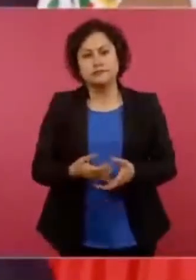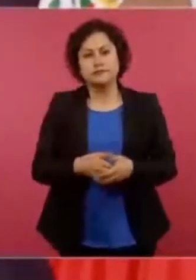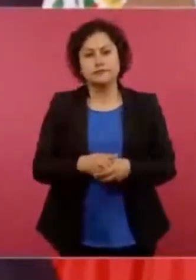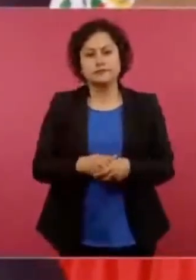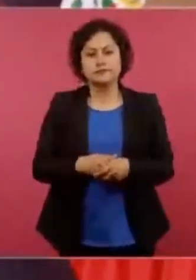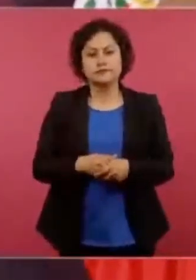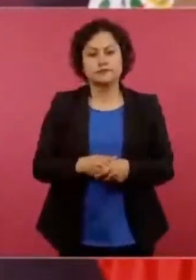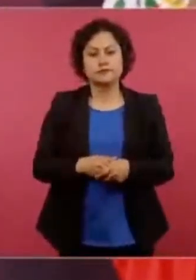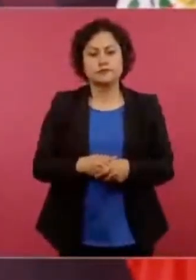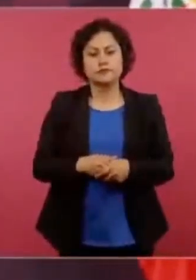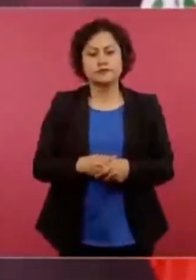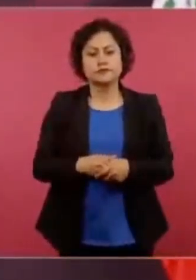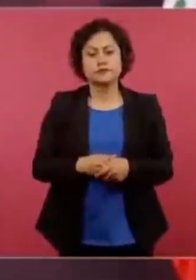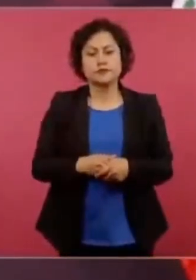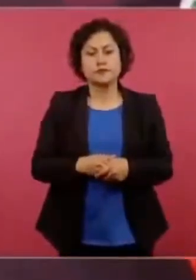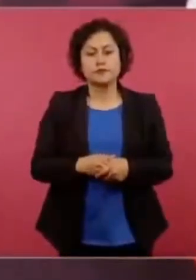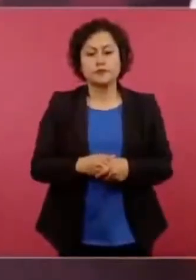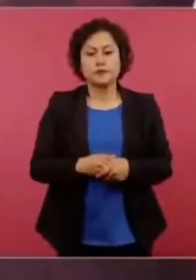es